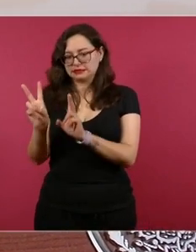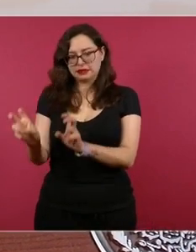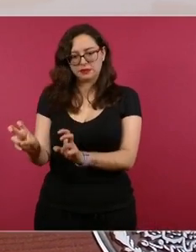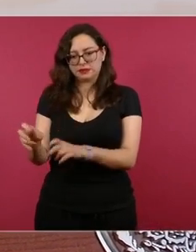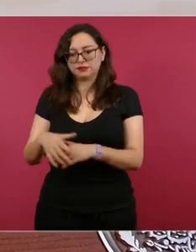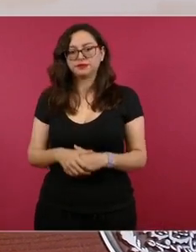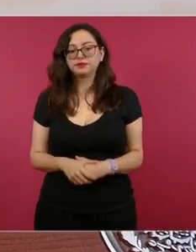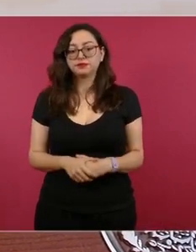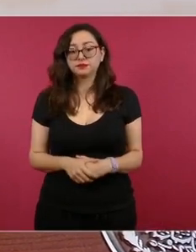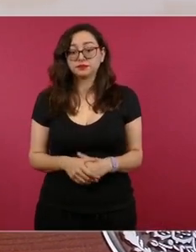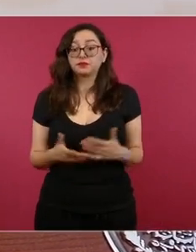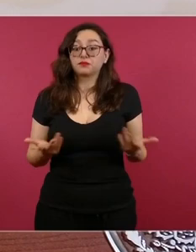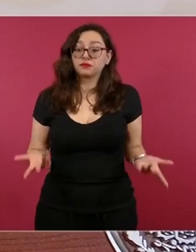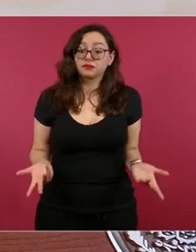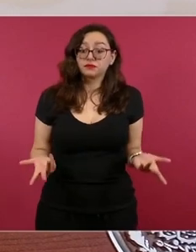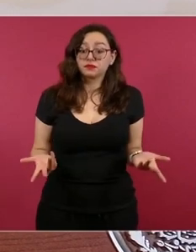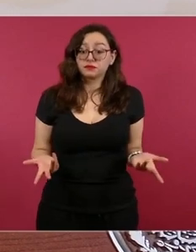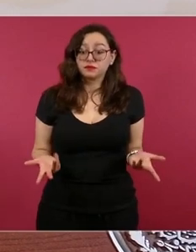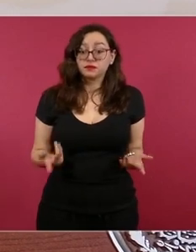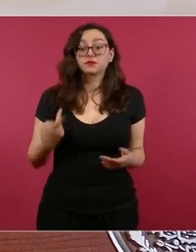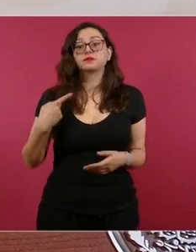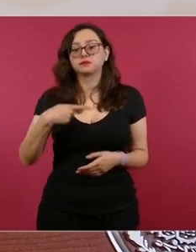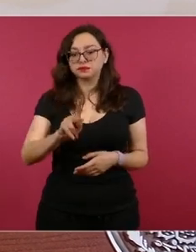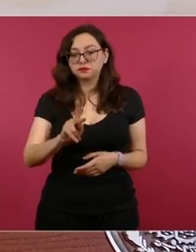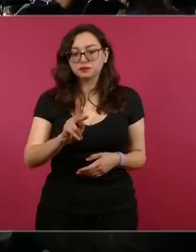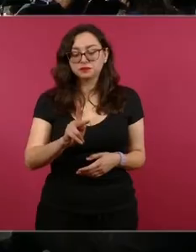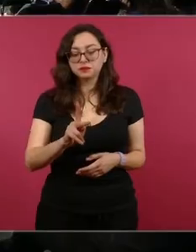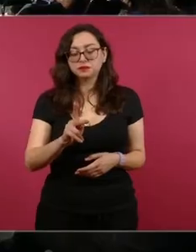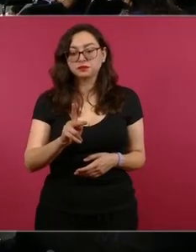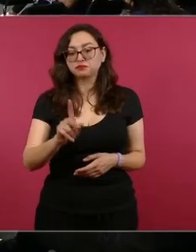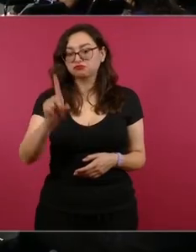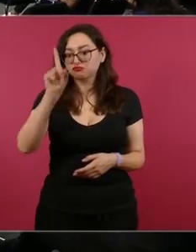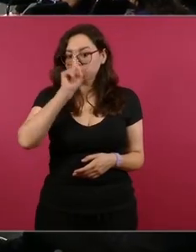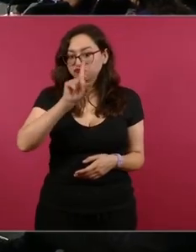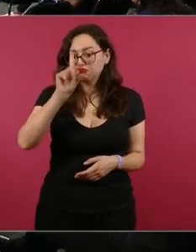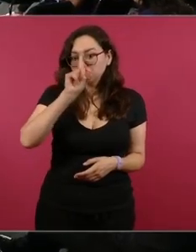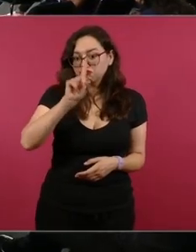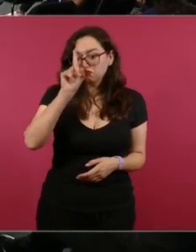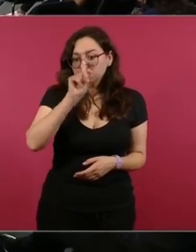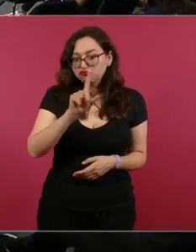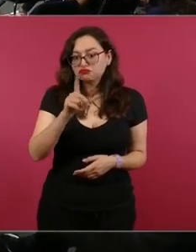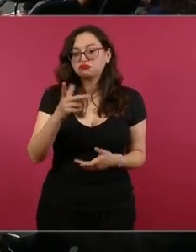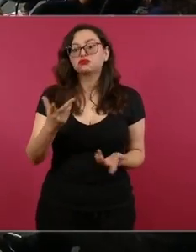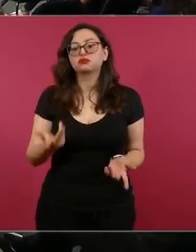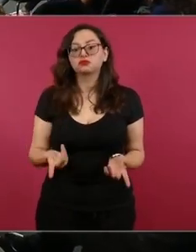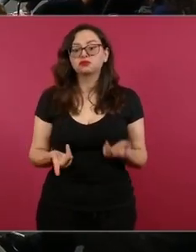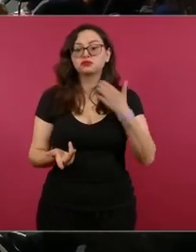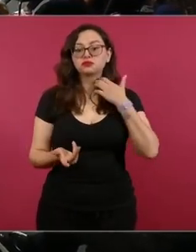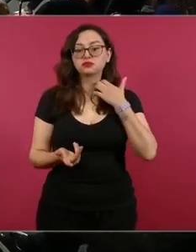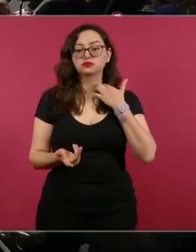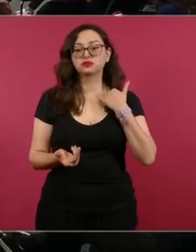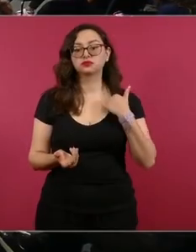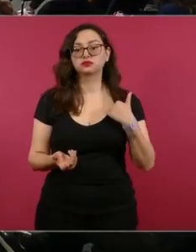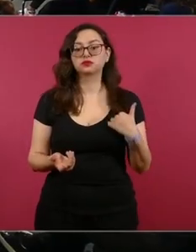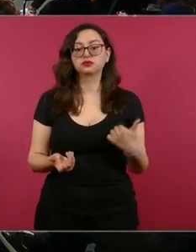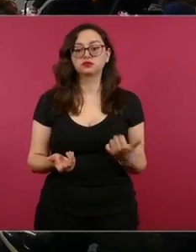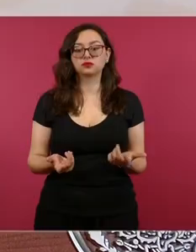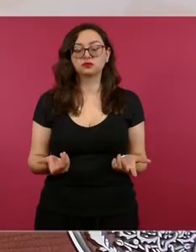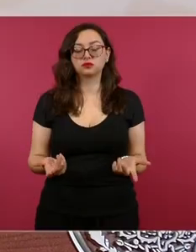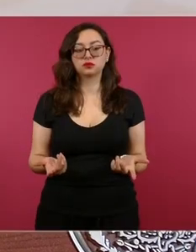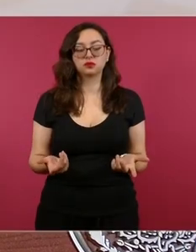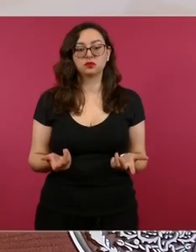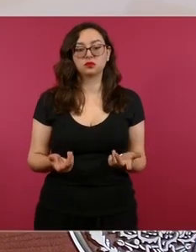un señalamiento, como esto de que nos queremos robar los